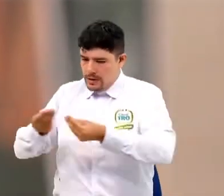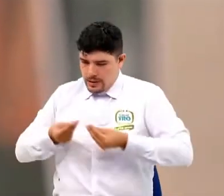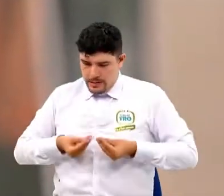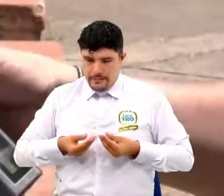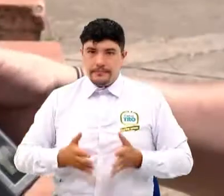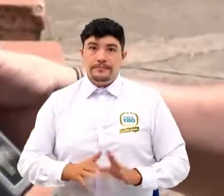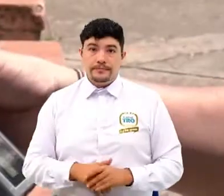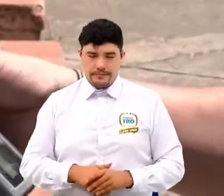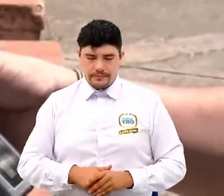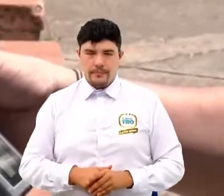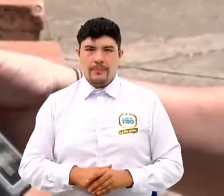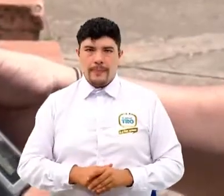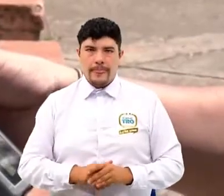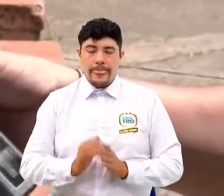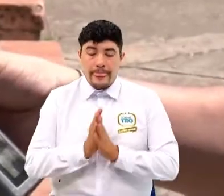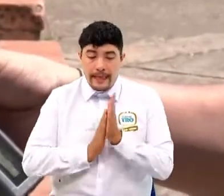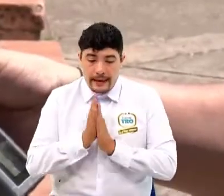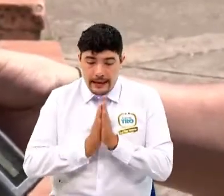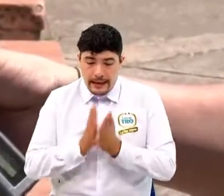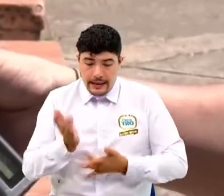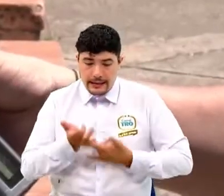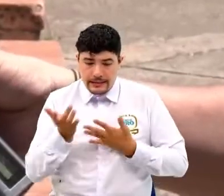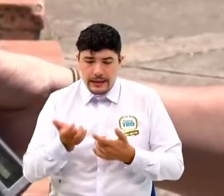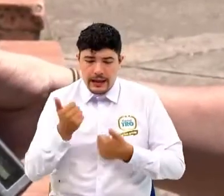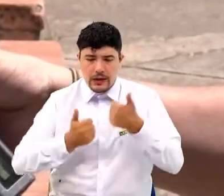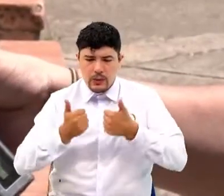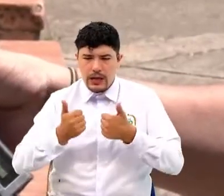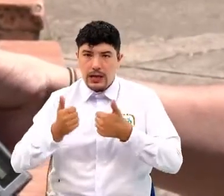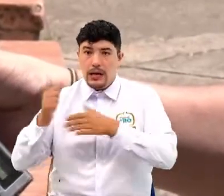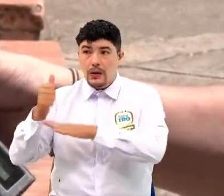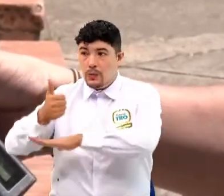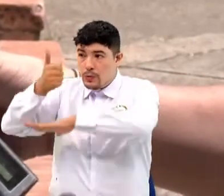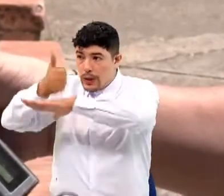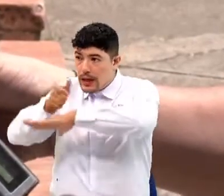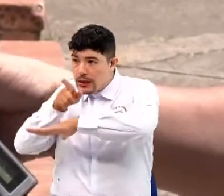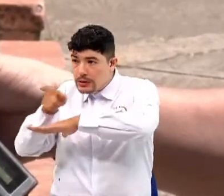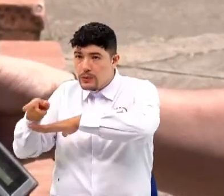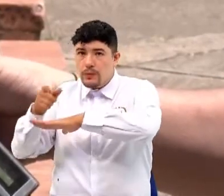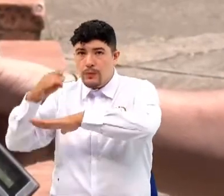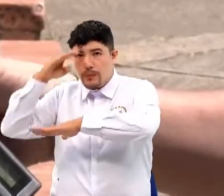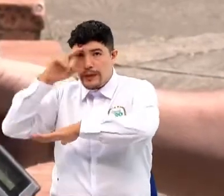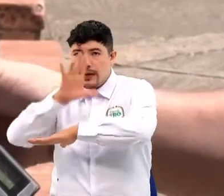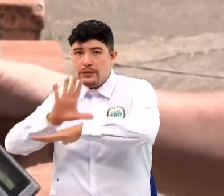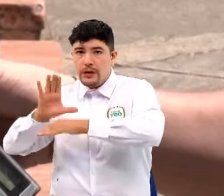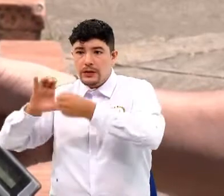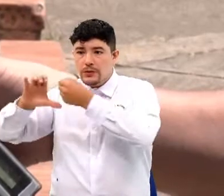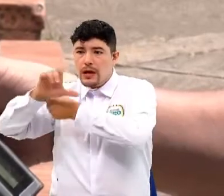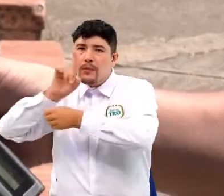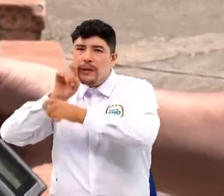expectativa que tenemos es de que las autoridades logren esclarecer los hechos,